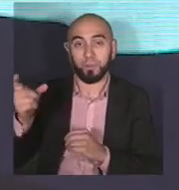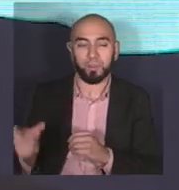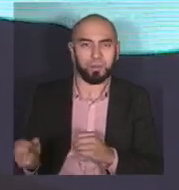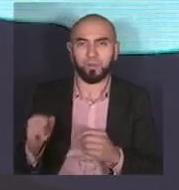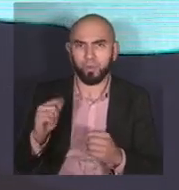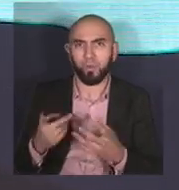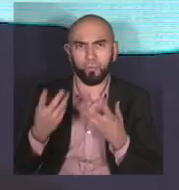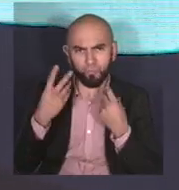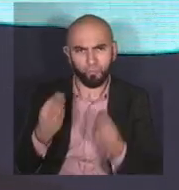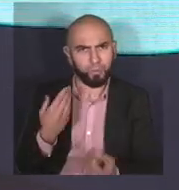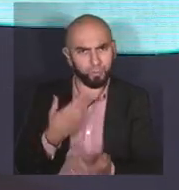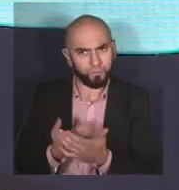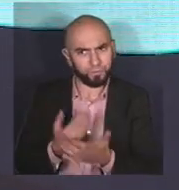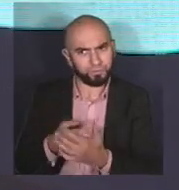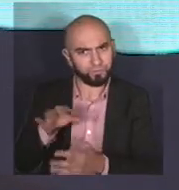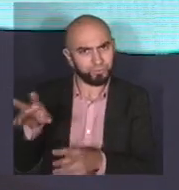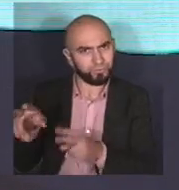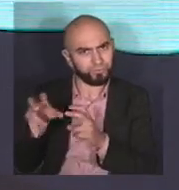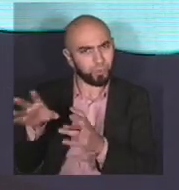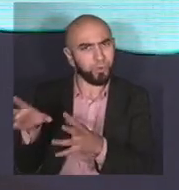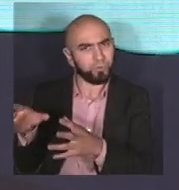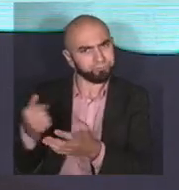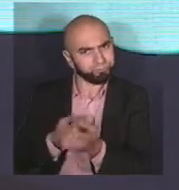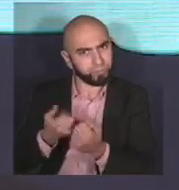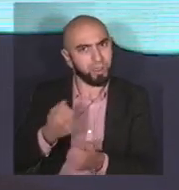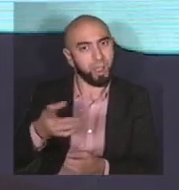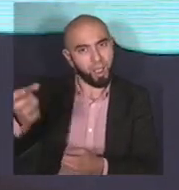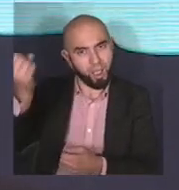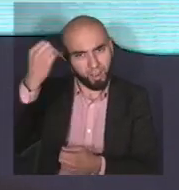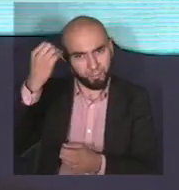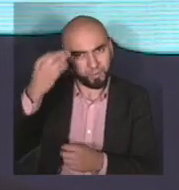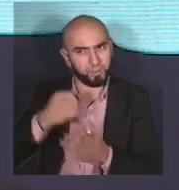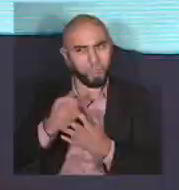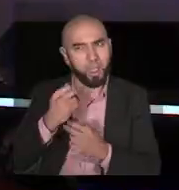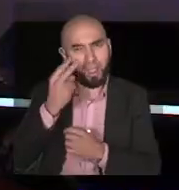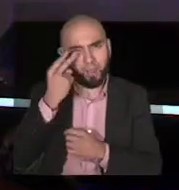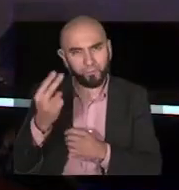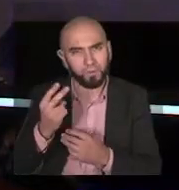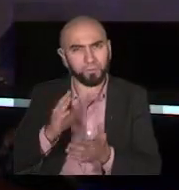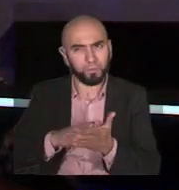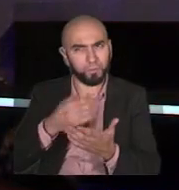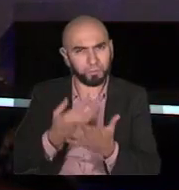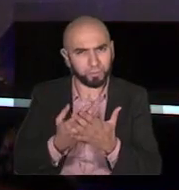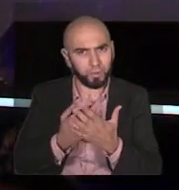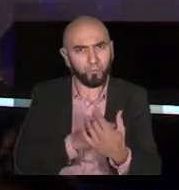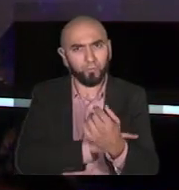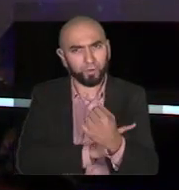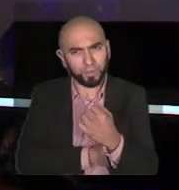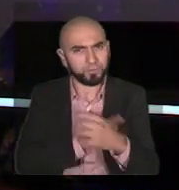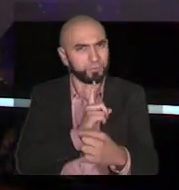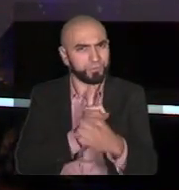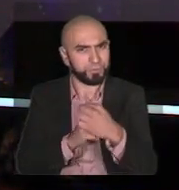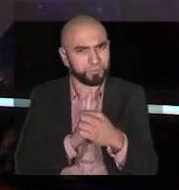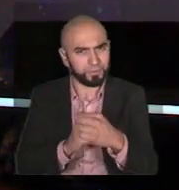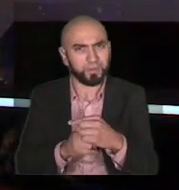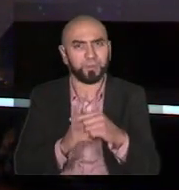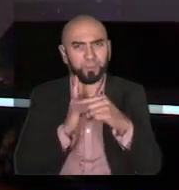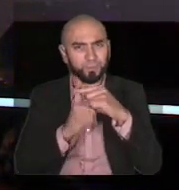intrigante que podríamos usar si tenemos la capacidad de ver las fortalezas que pueden presentar a las